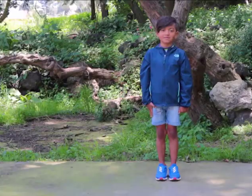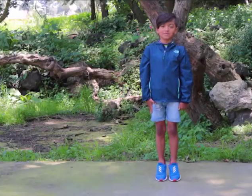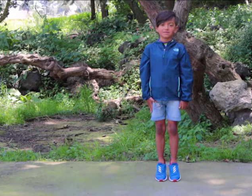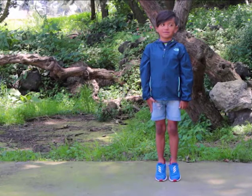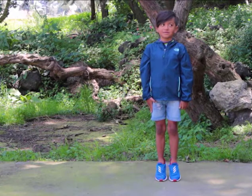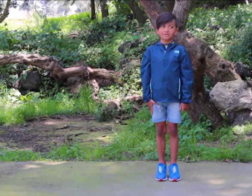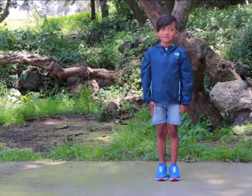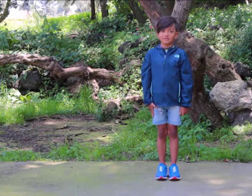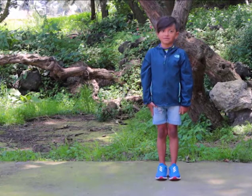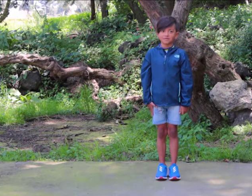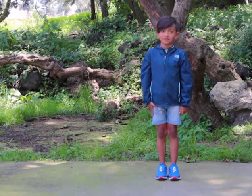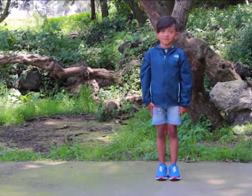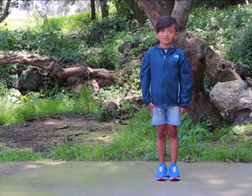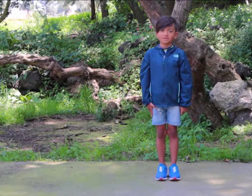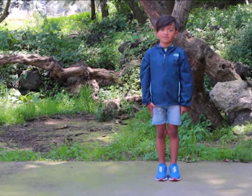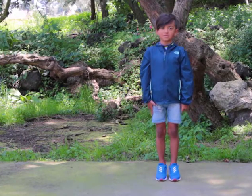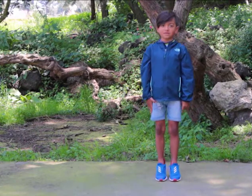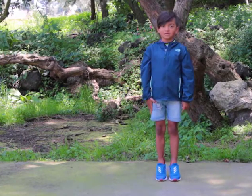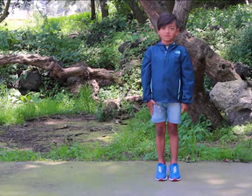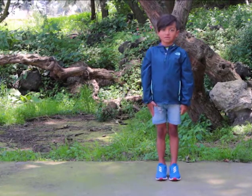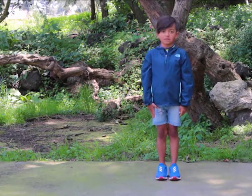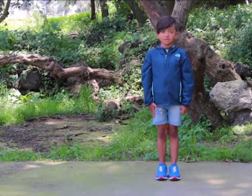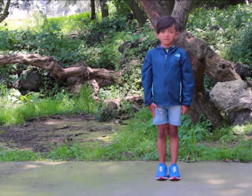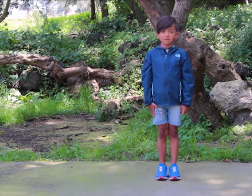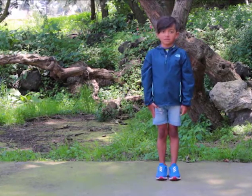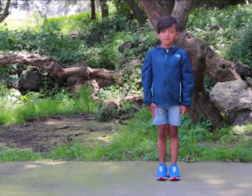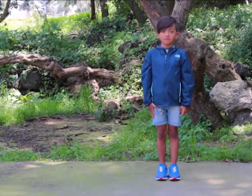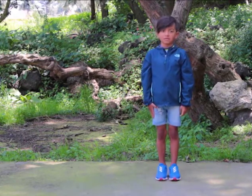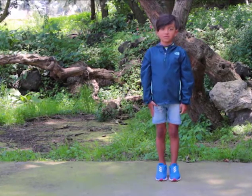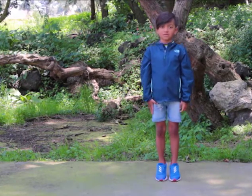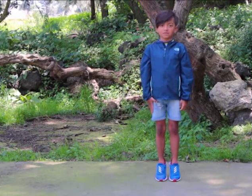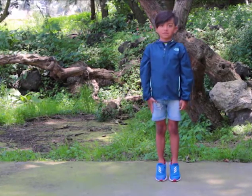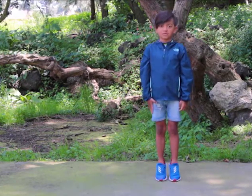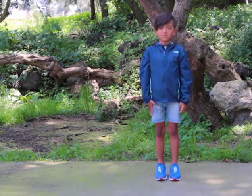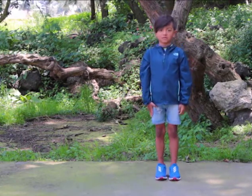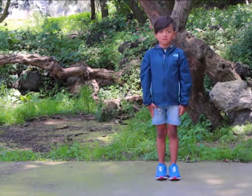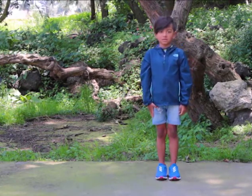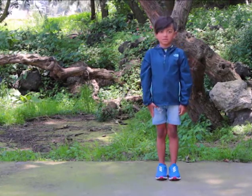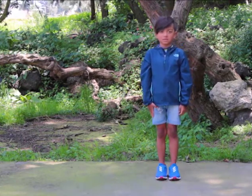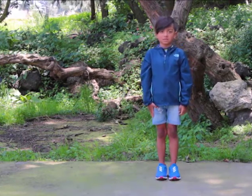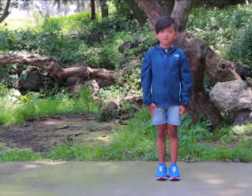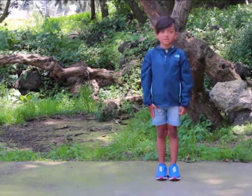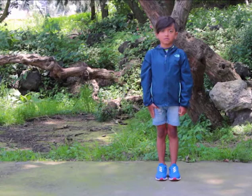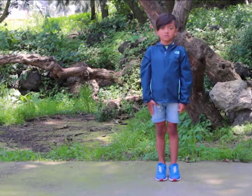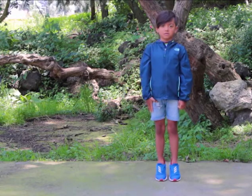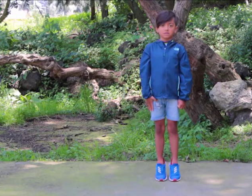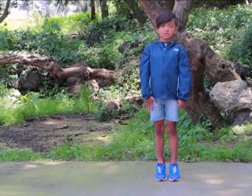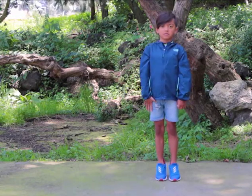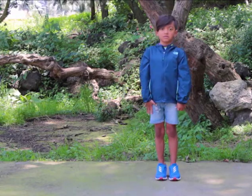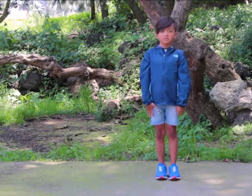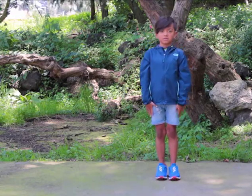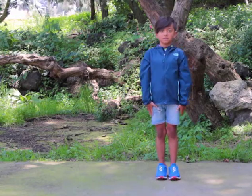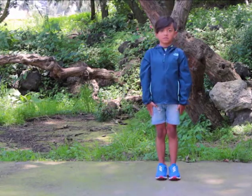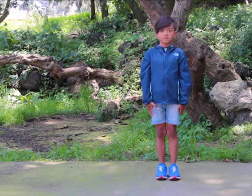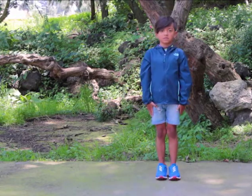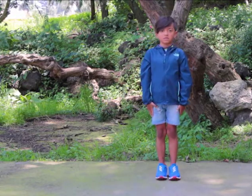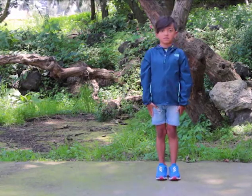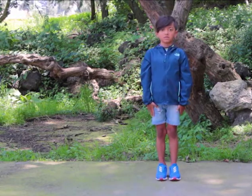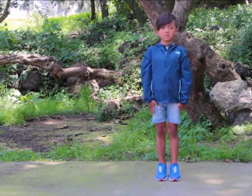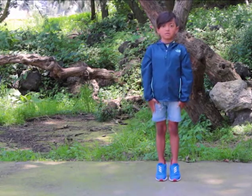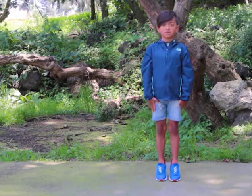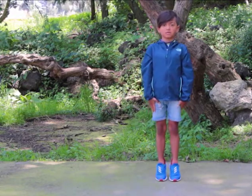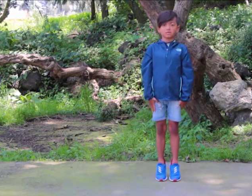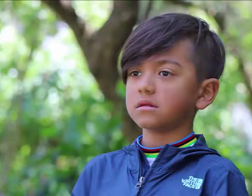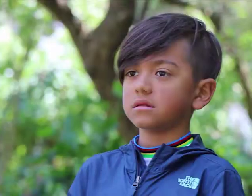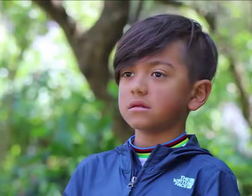nada más, bien, muy buena posición de los pies, juntos, no flexiones rodillas,